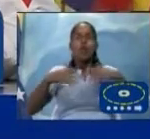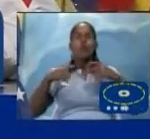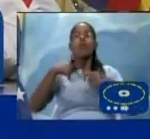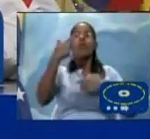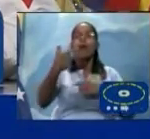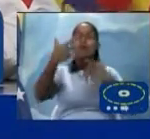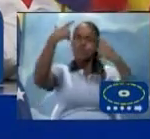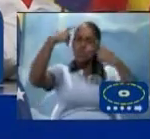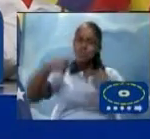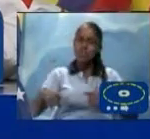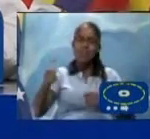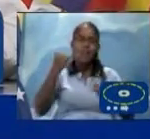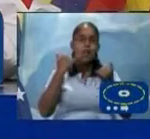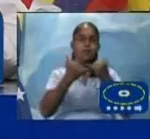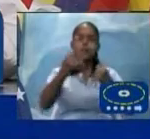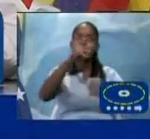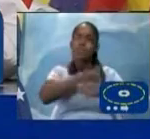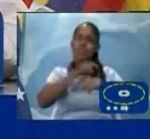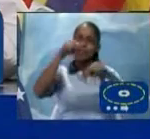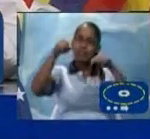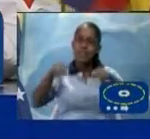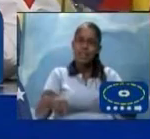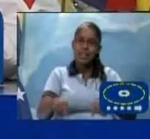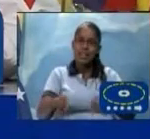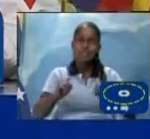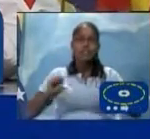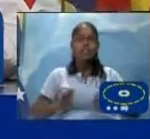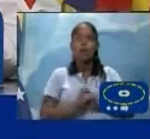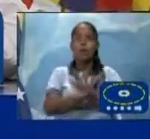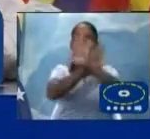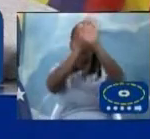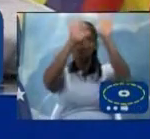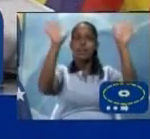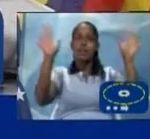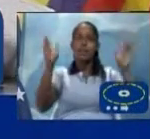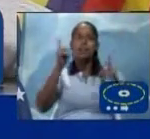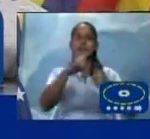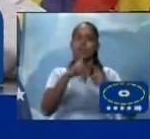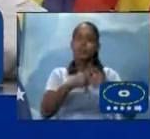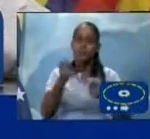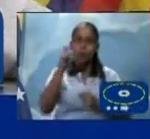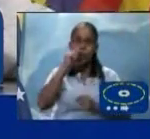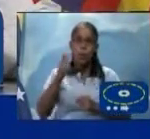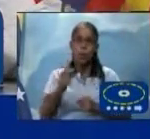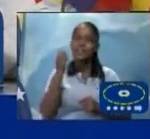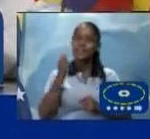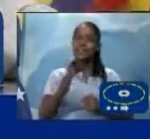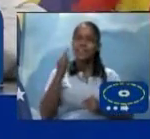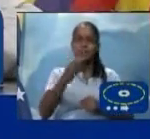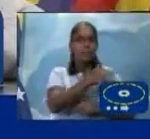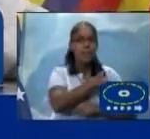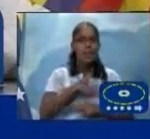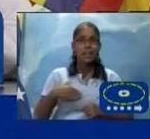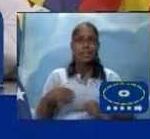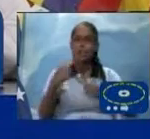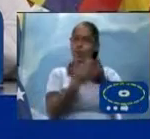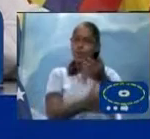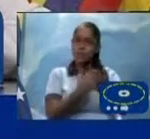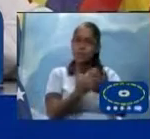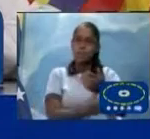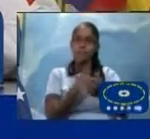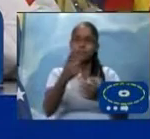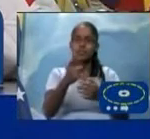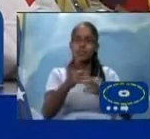¿cuándo será el fin de estas maravillas? El hombre siempre ha querido, mis amados